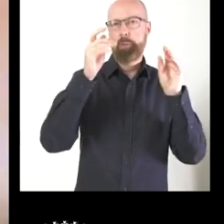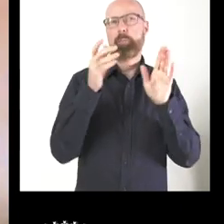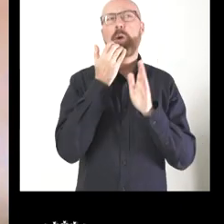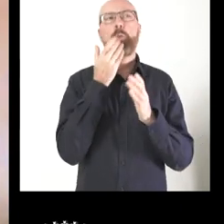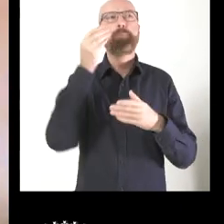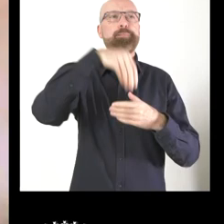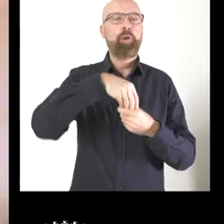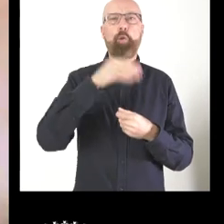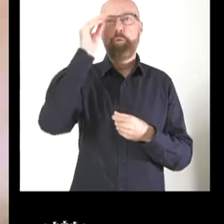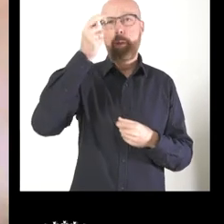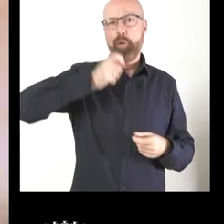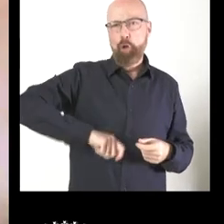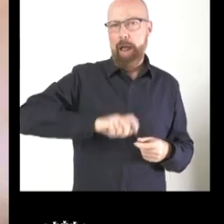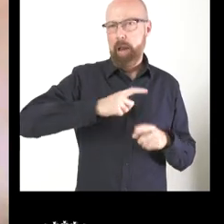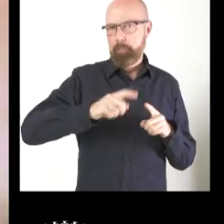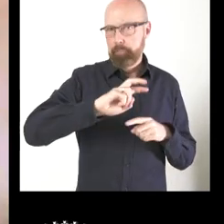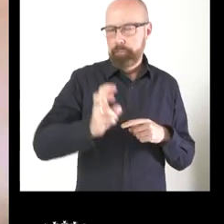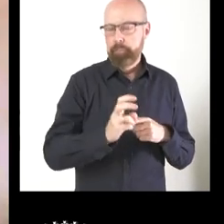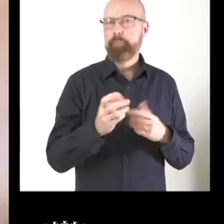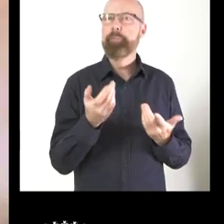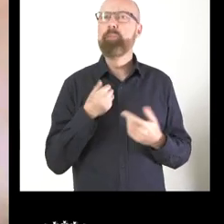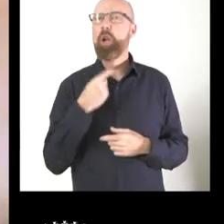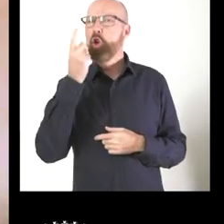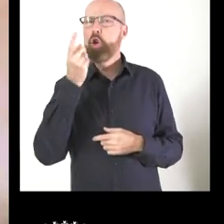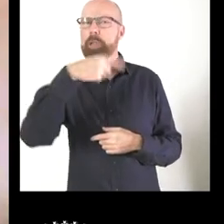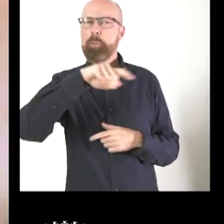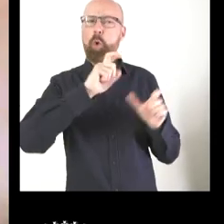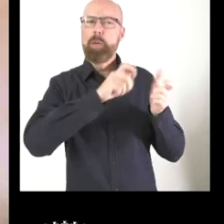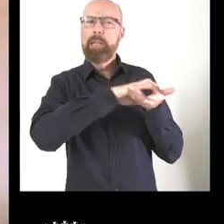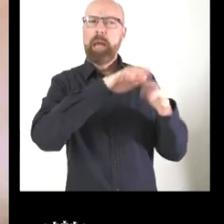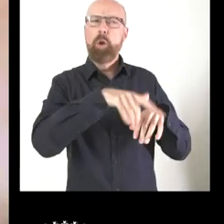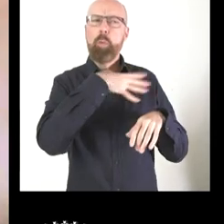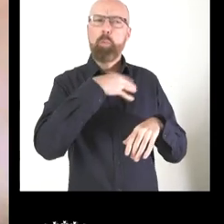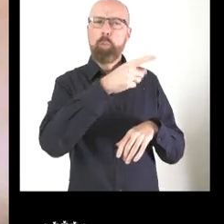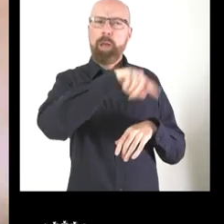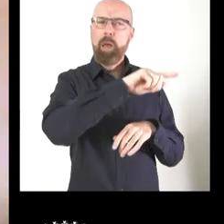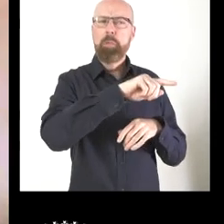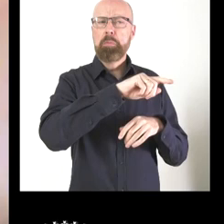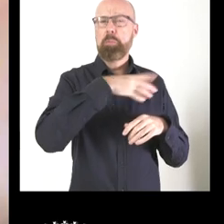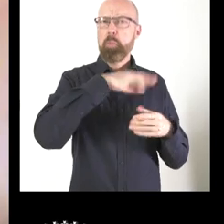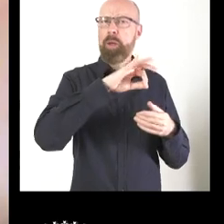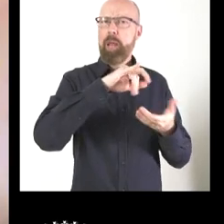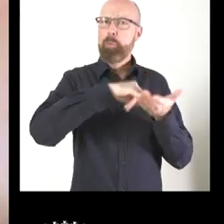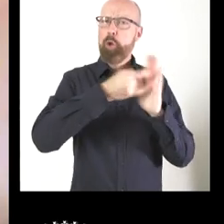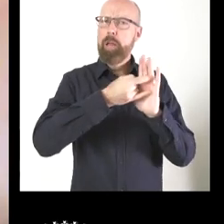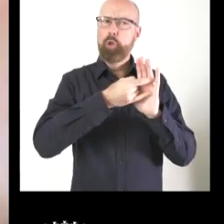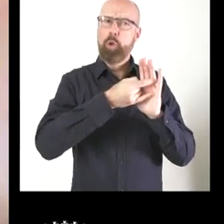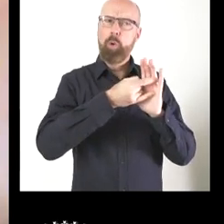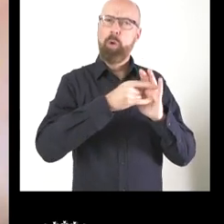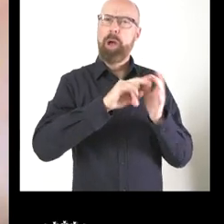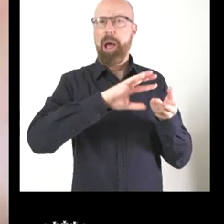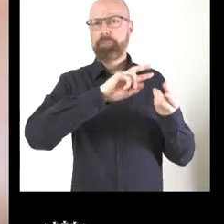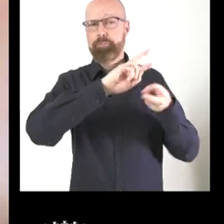no sé si por parte de la junta habría capacidad de modificar de aumentar ese proyecto y también voluntad